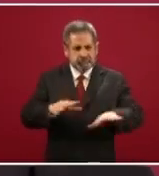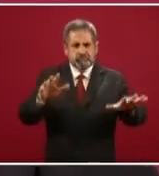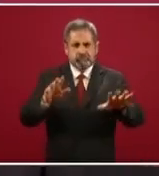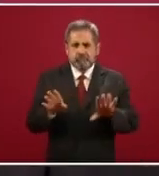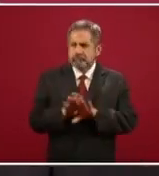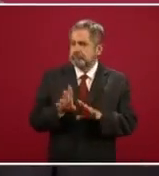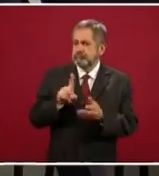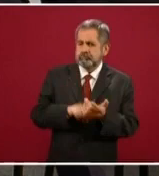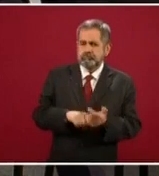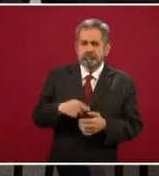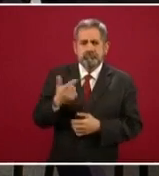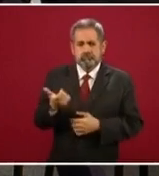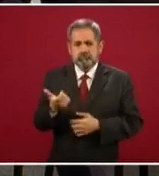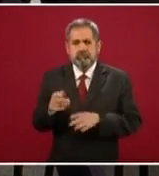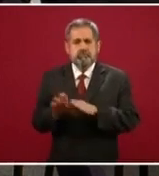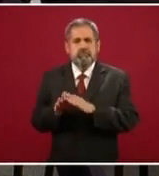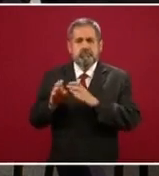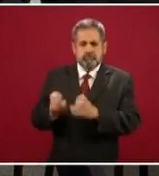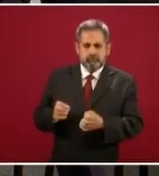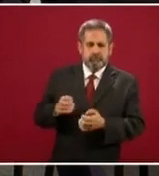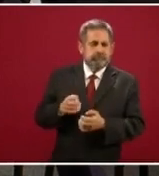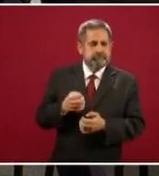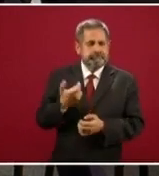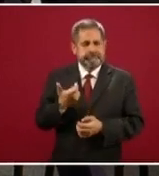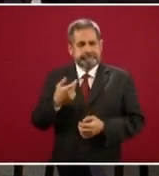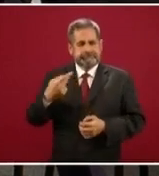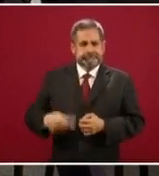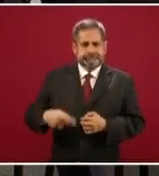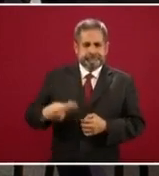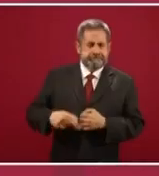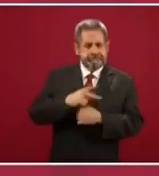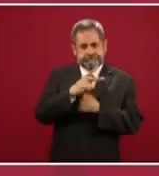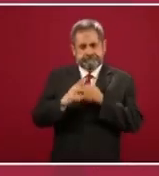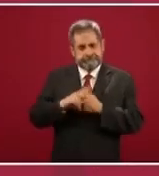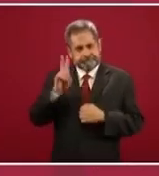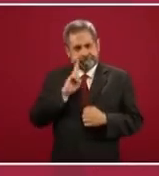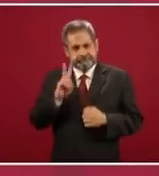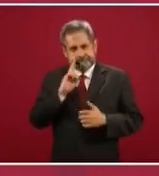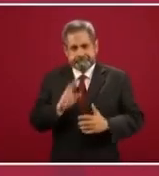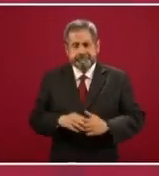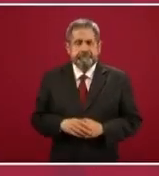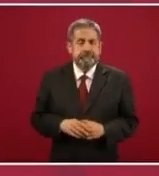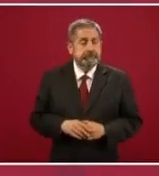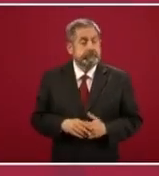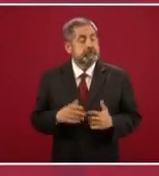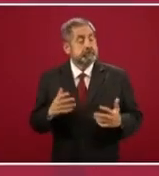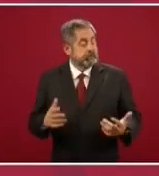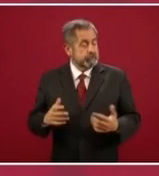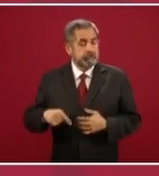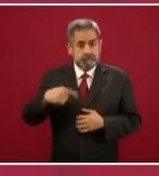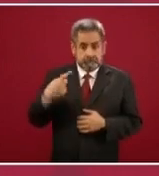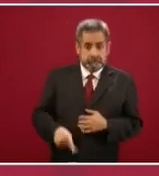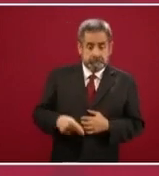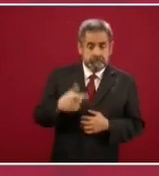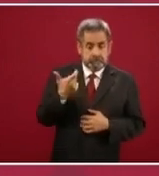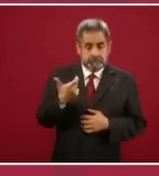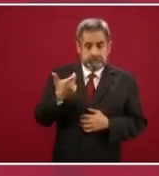sobre la situación económica, financiera del país. Y resistió nuestro peso,